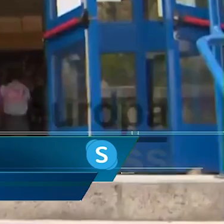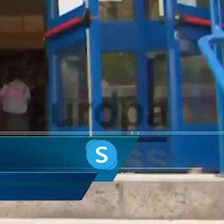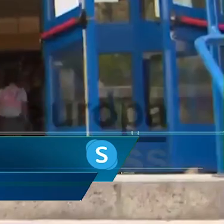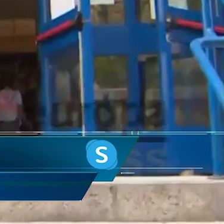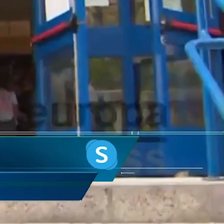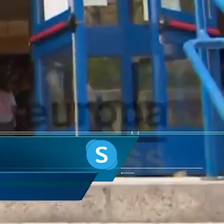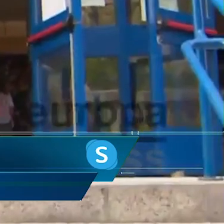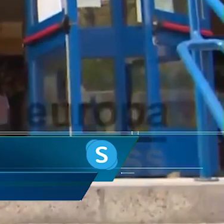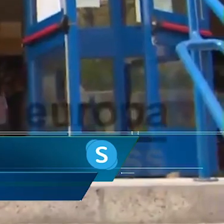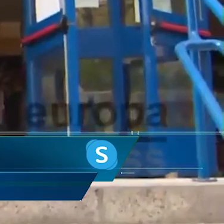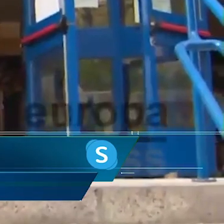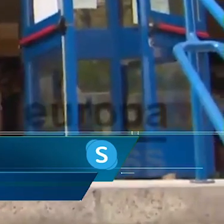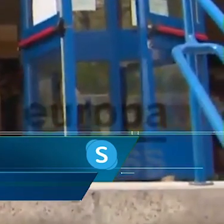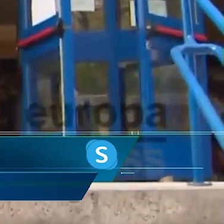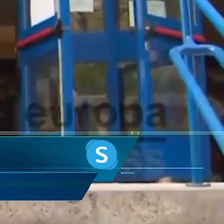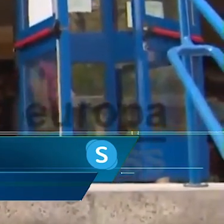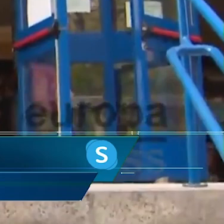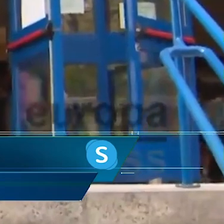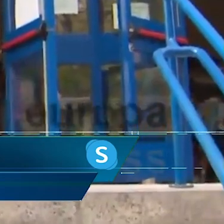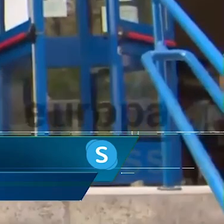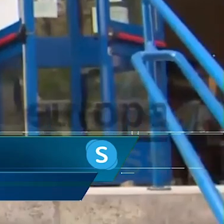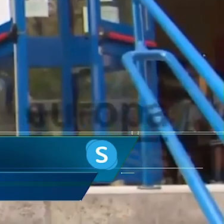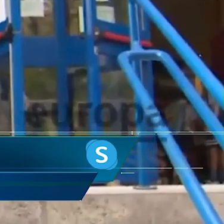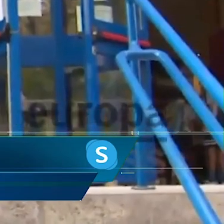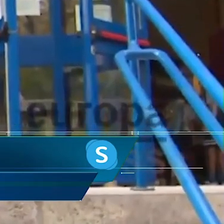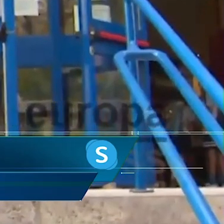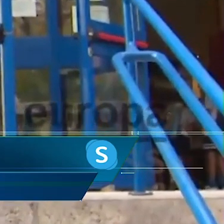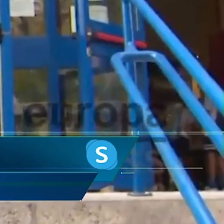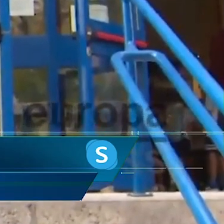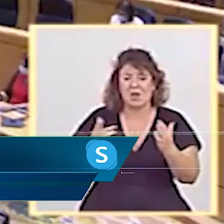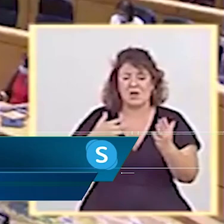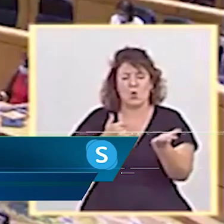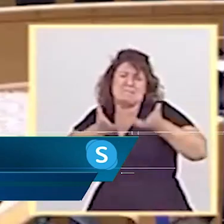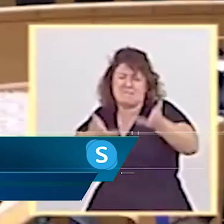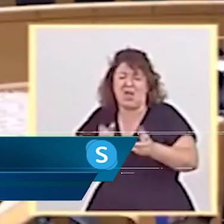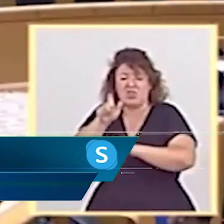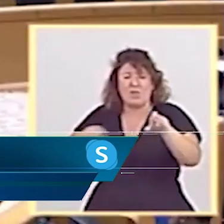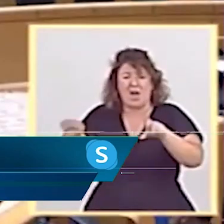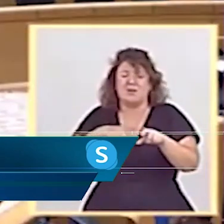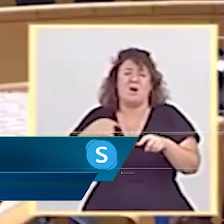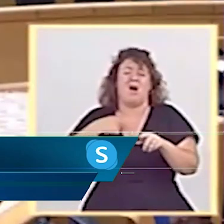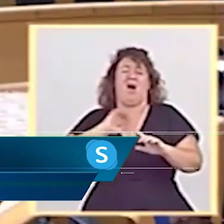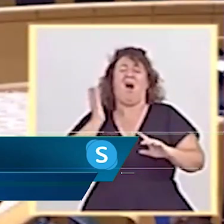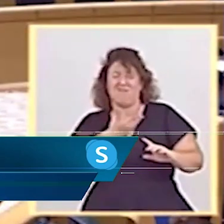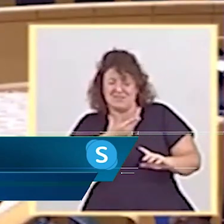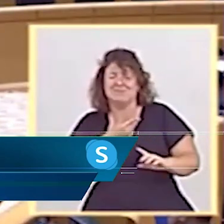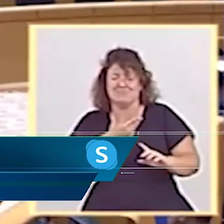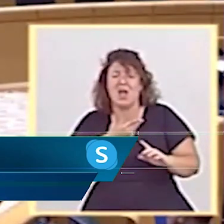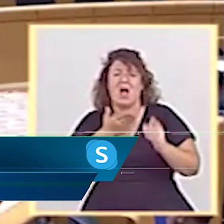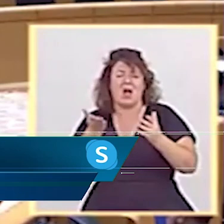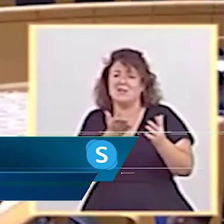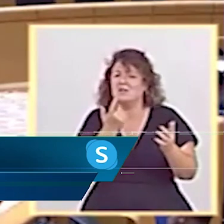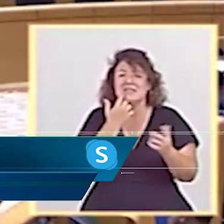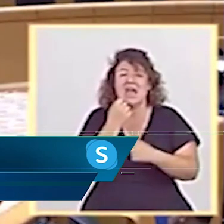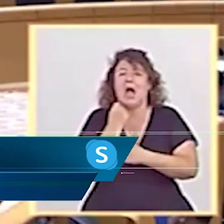galés no lo usan en la Cámara de los Lores británica a nivel de nuestro continente. Por lo tanto, somos una gran